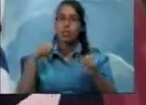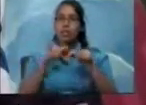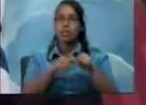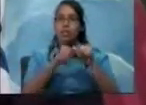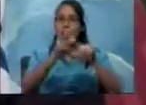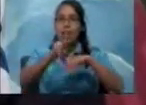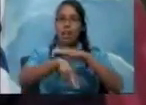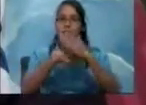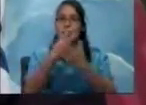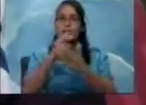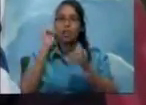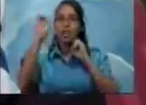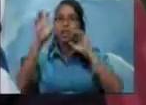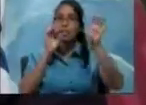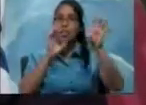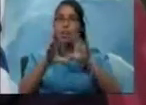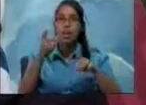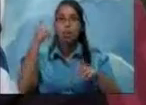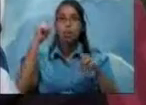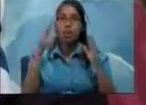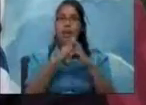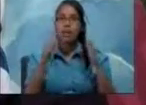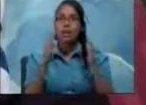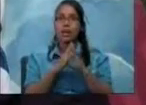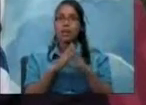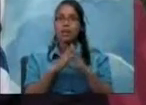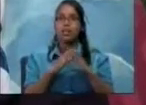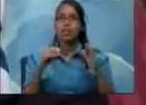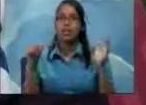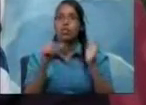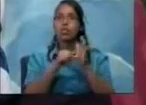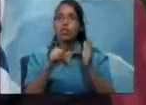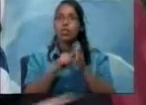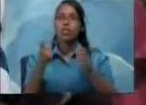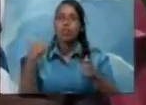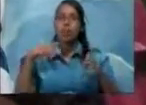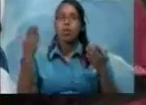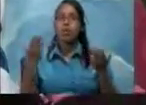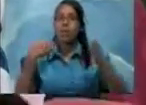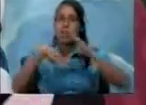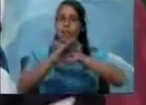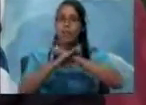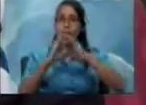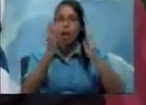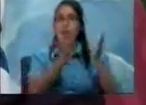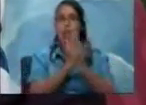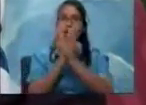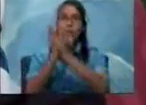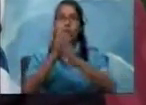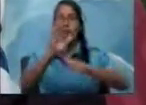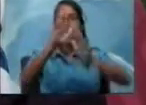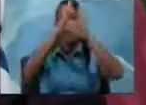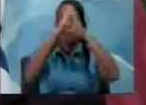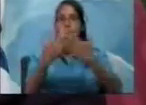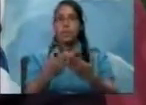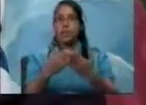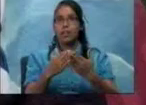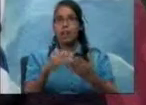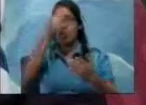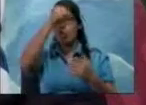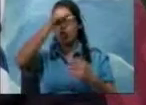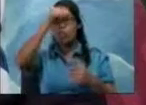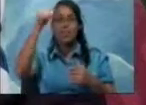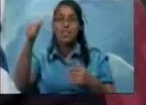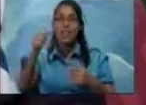vigilia internacional por las casas Dónde tenemos que ir a la escuela bíblica dominical